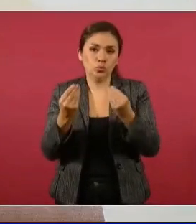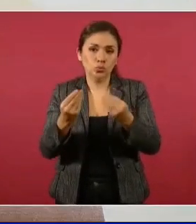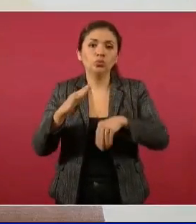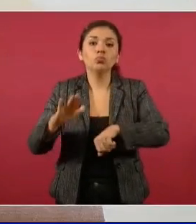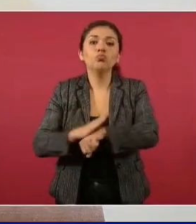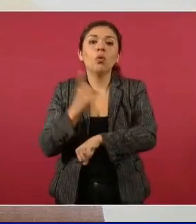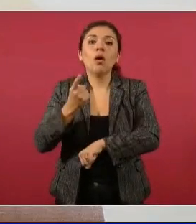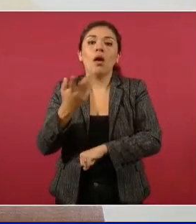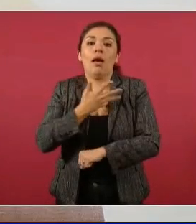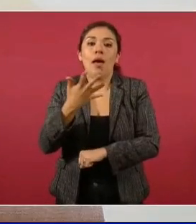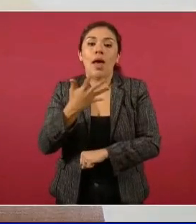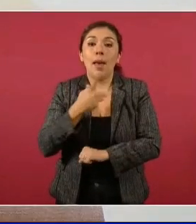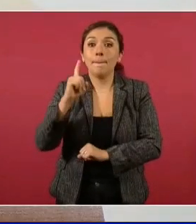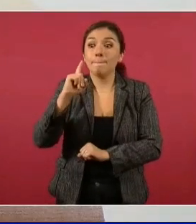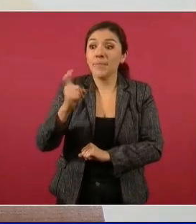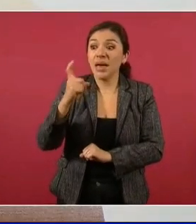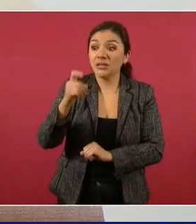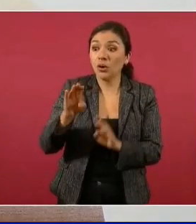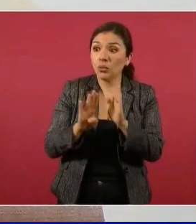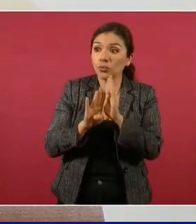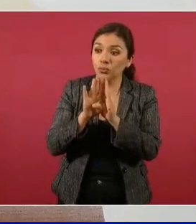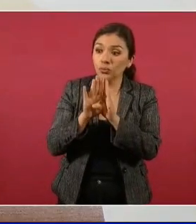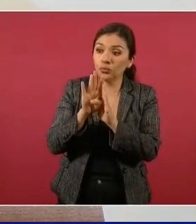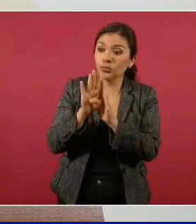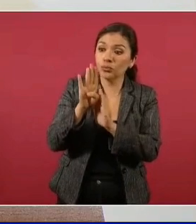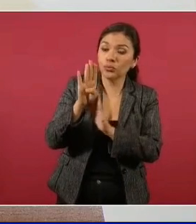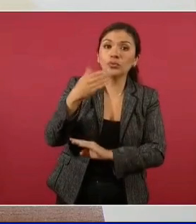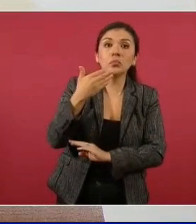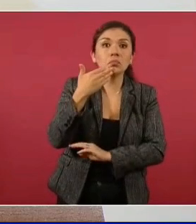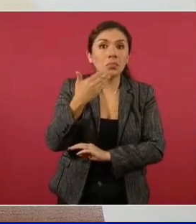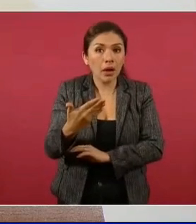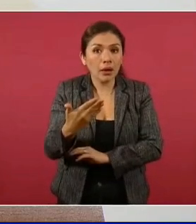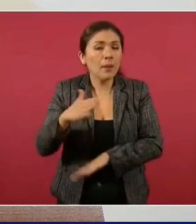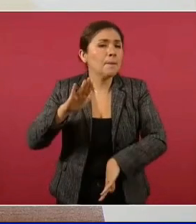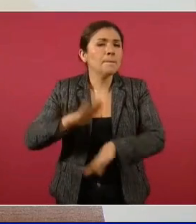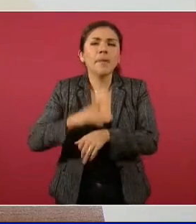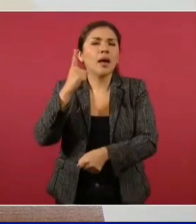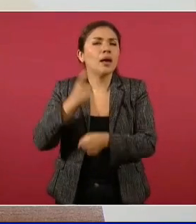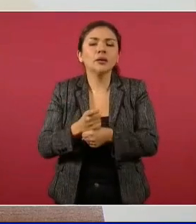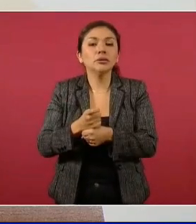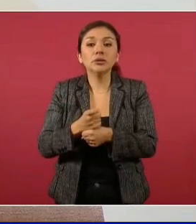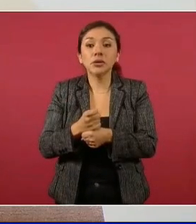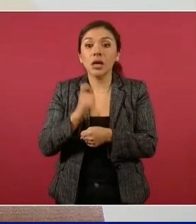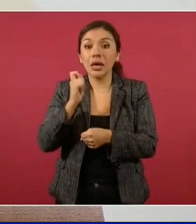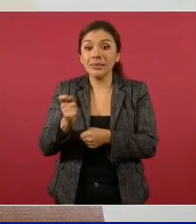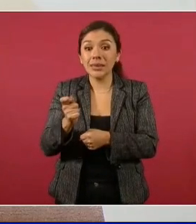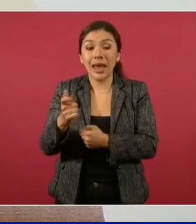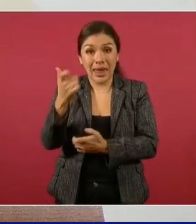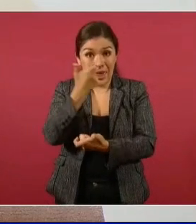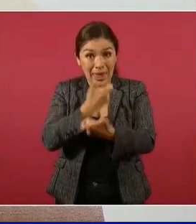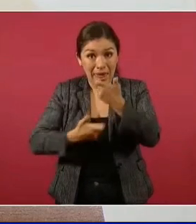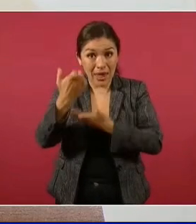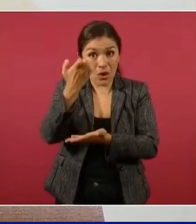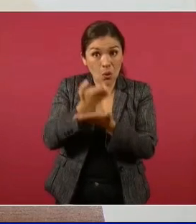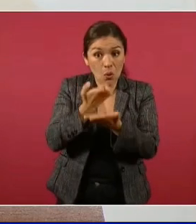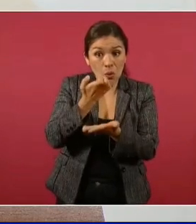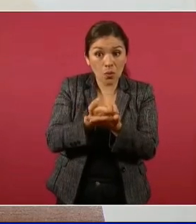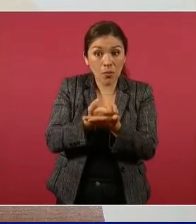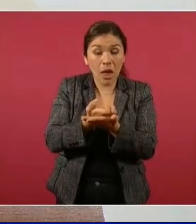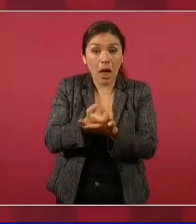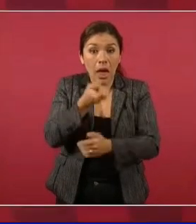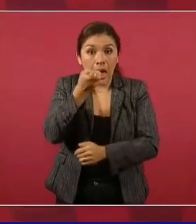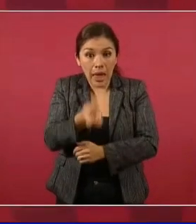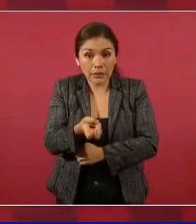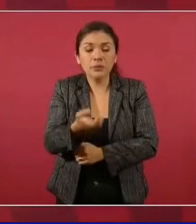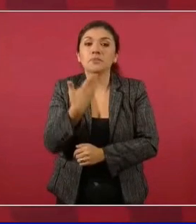el que se aprecie el peso. Claro. Sobre todo la economía es